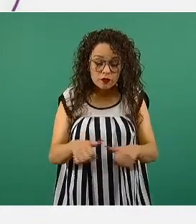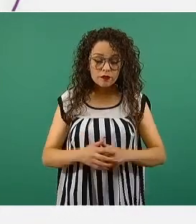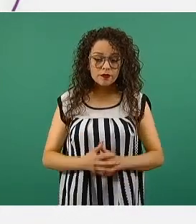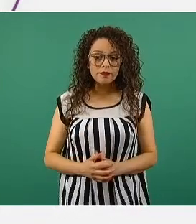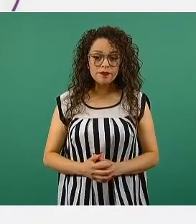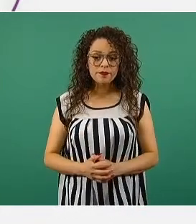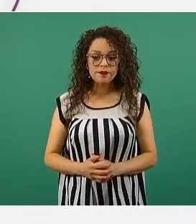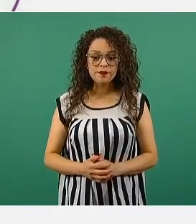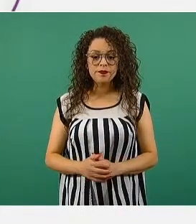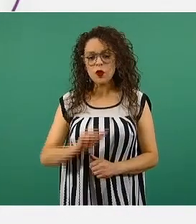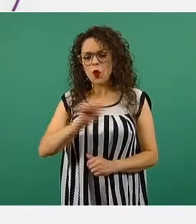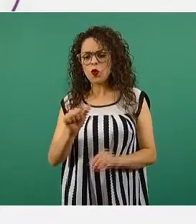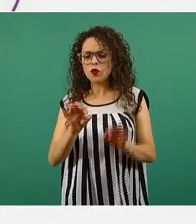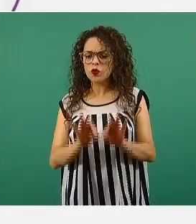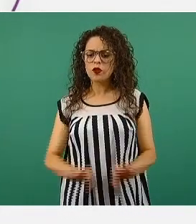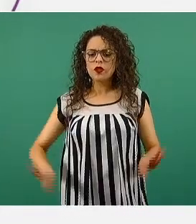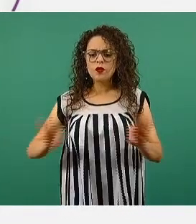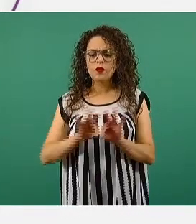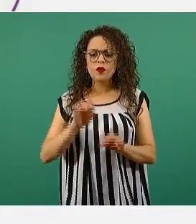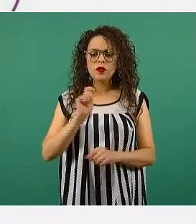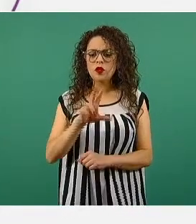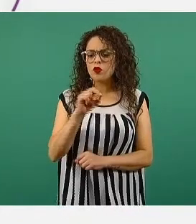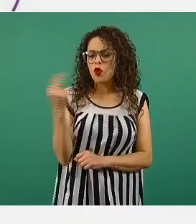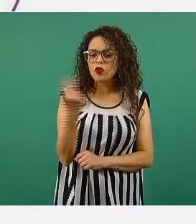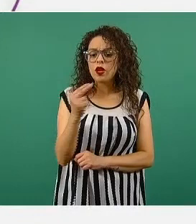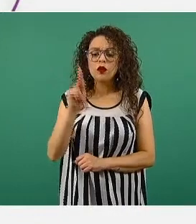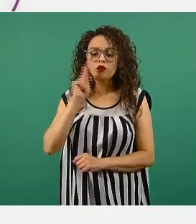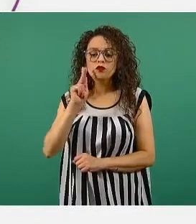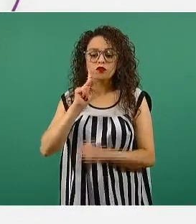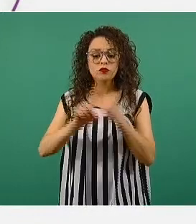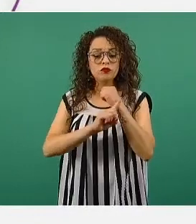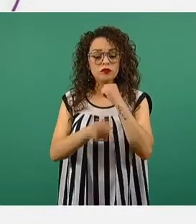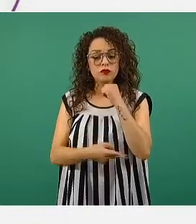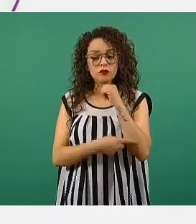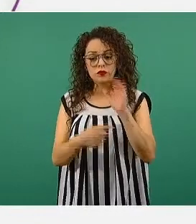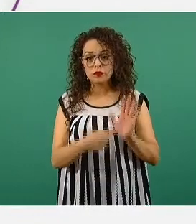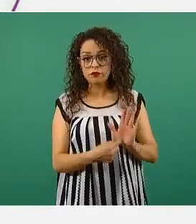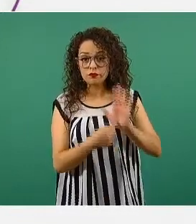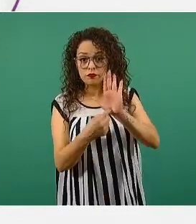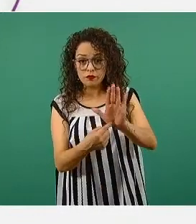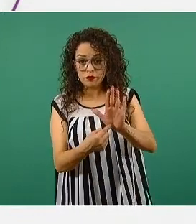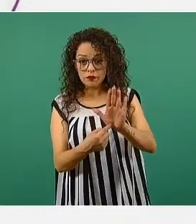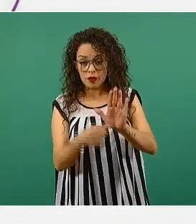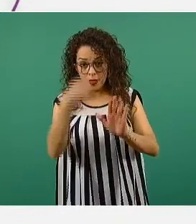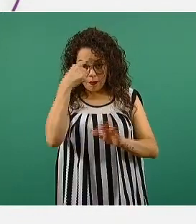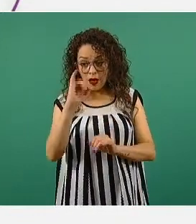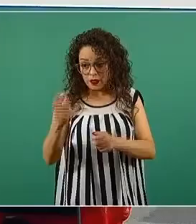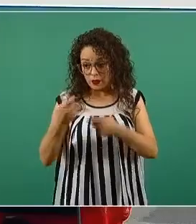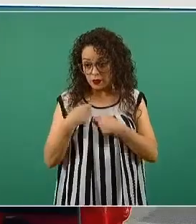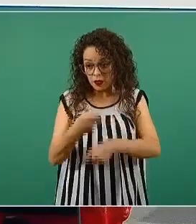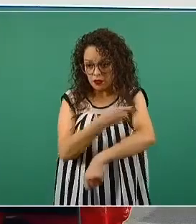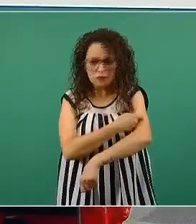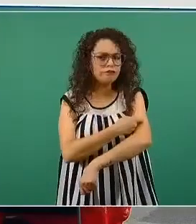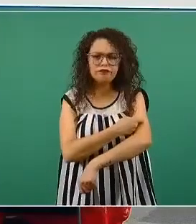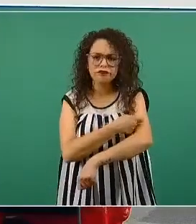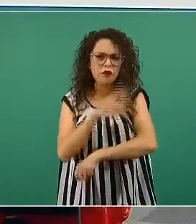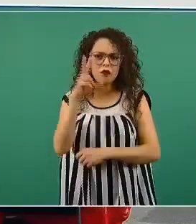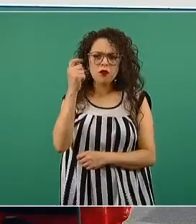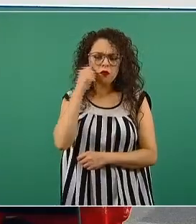Otra cosa muy importante es que no se requiere una prueba de embarazo previo a vacunarse. No, hay que